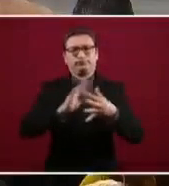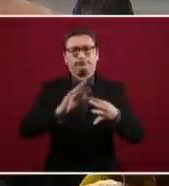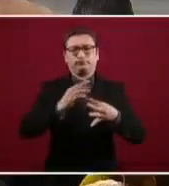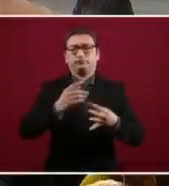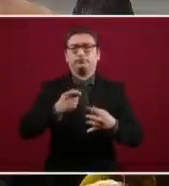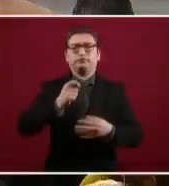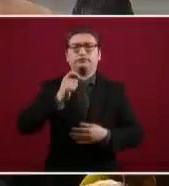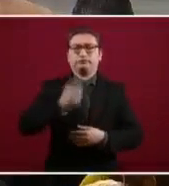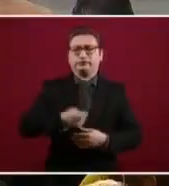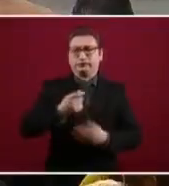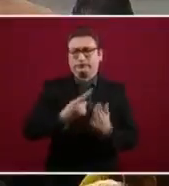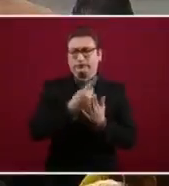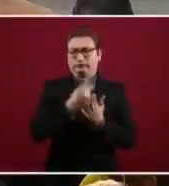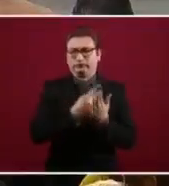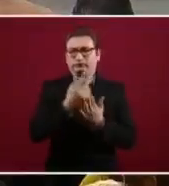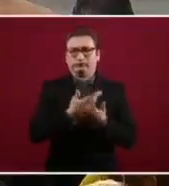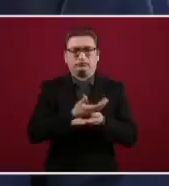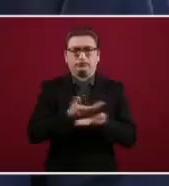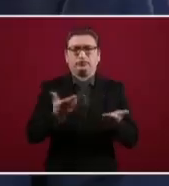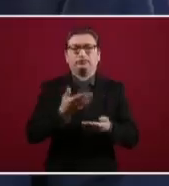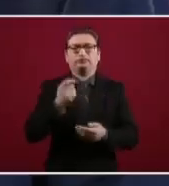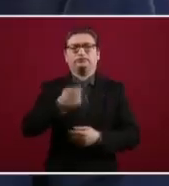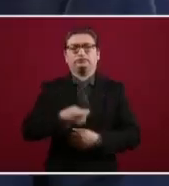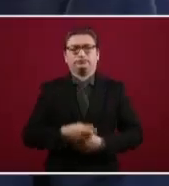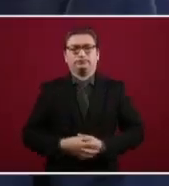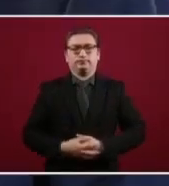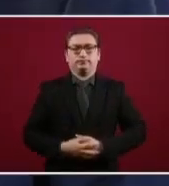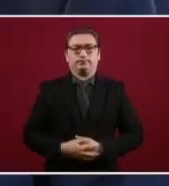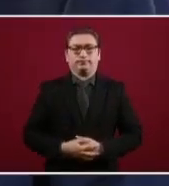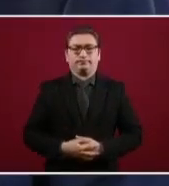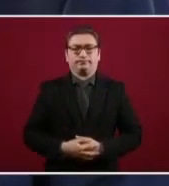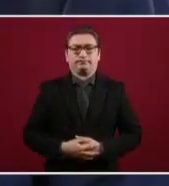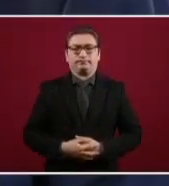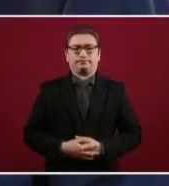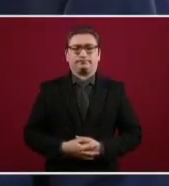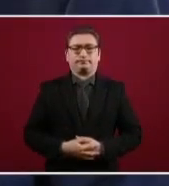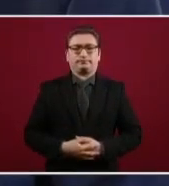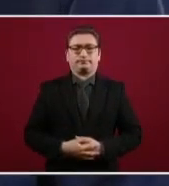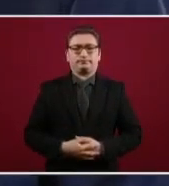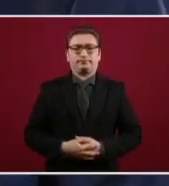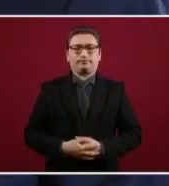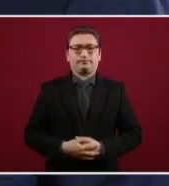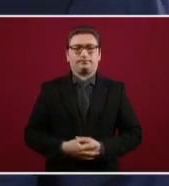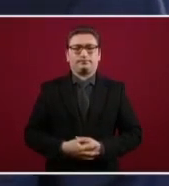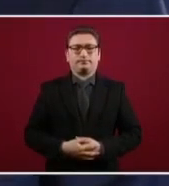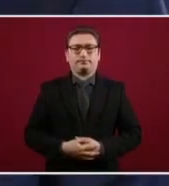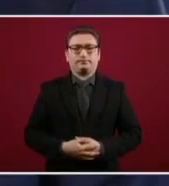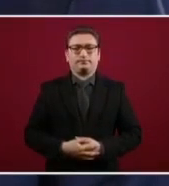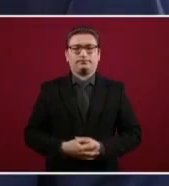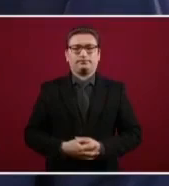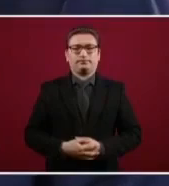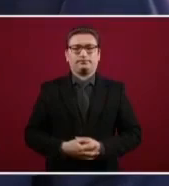este programa y va